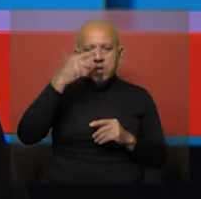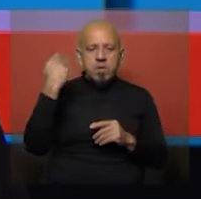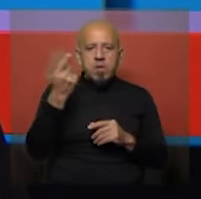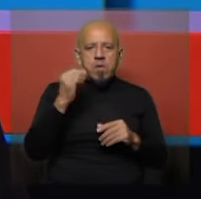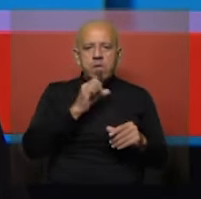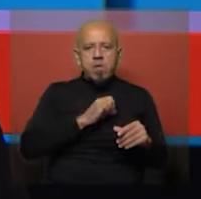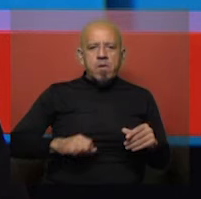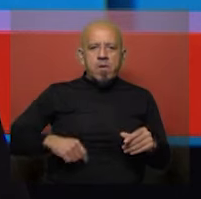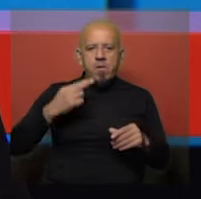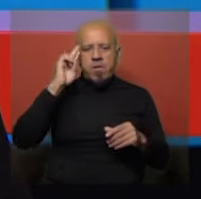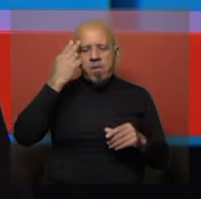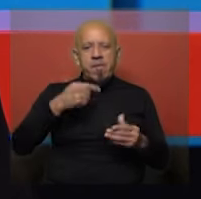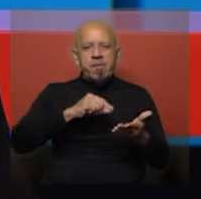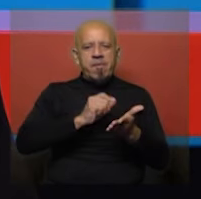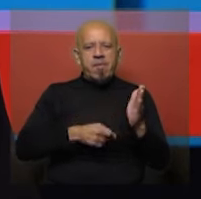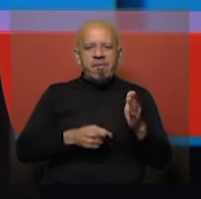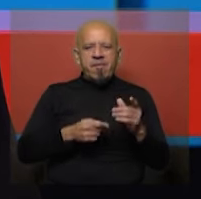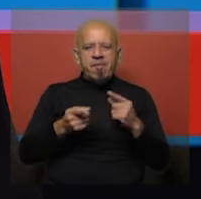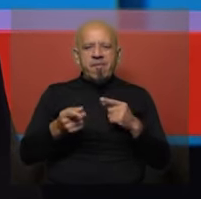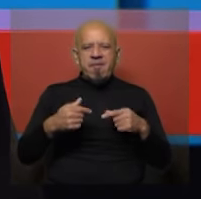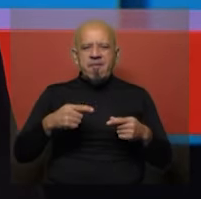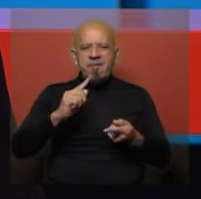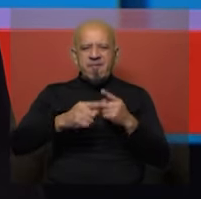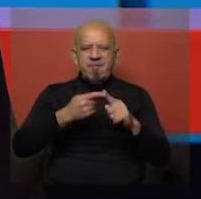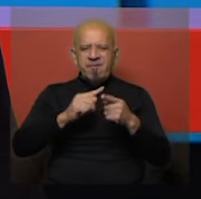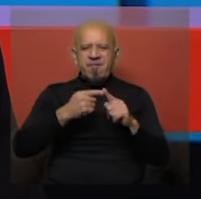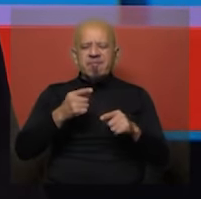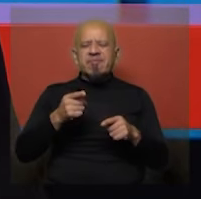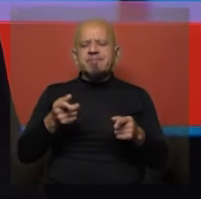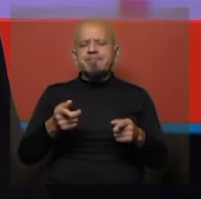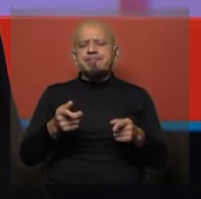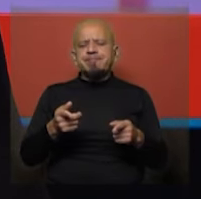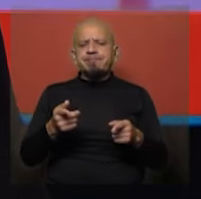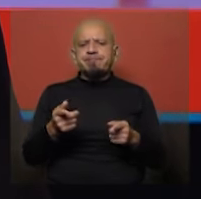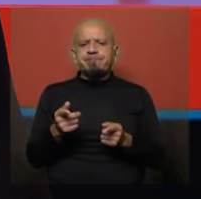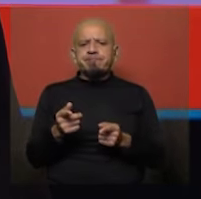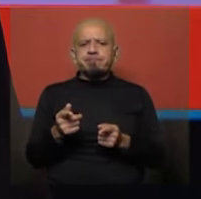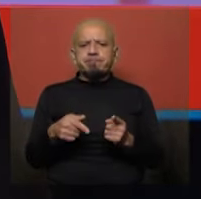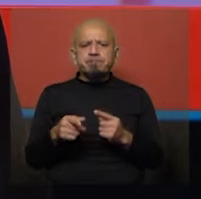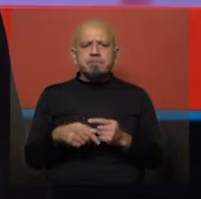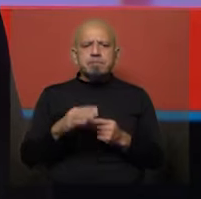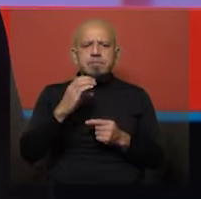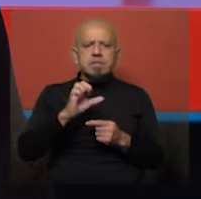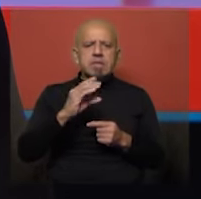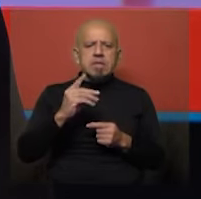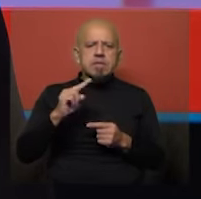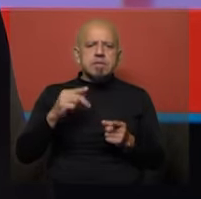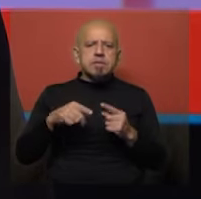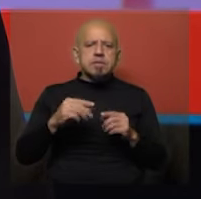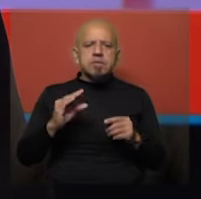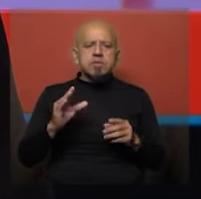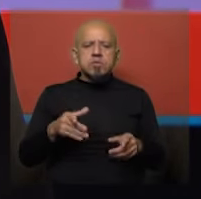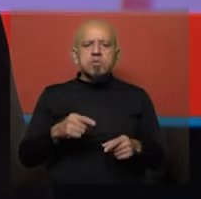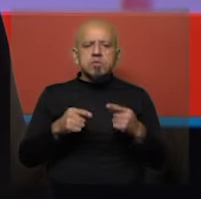estado uruguayo ratificó y con esto traigo la convención vendo parada la convención este la sedau la convención contra todas la forma